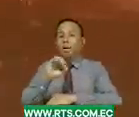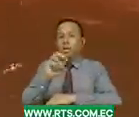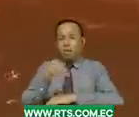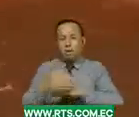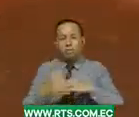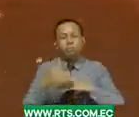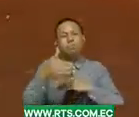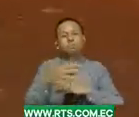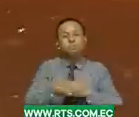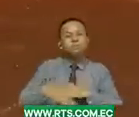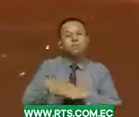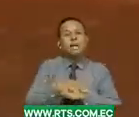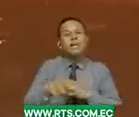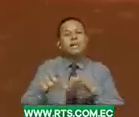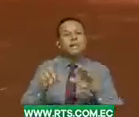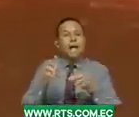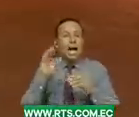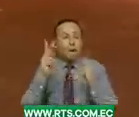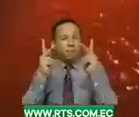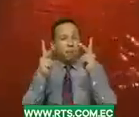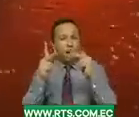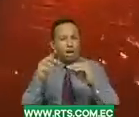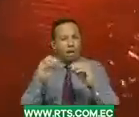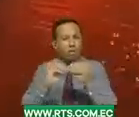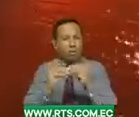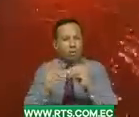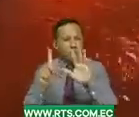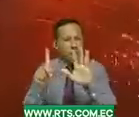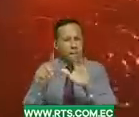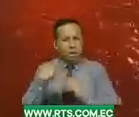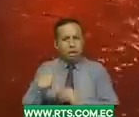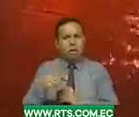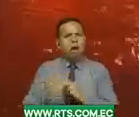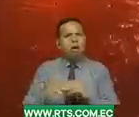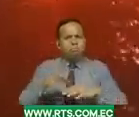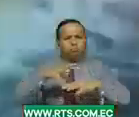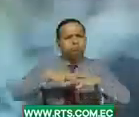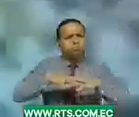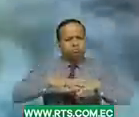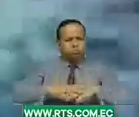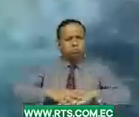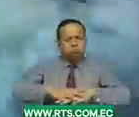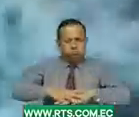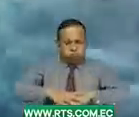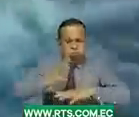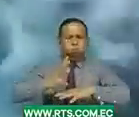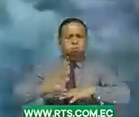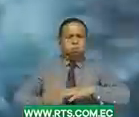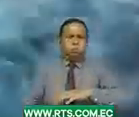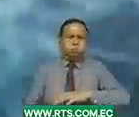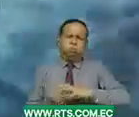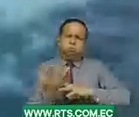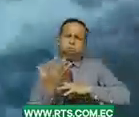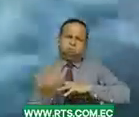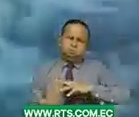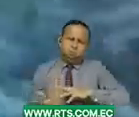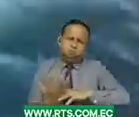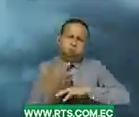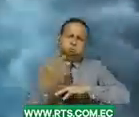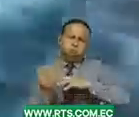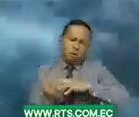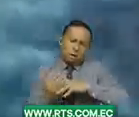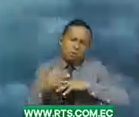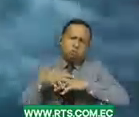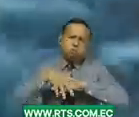la sexta etapa de la Alborada, varias alcantarillas colapsaron, provocando que el líquido salga